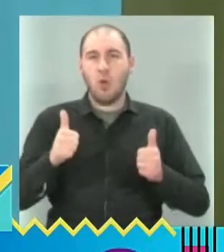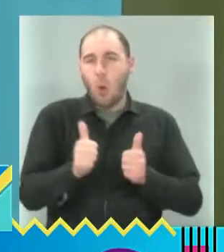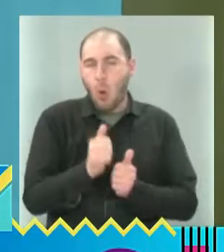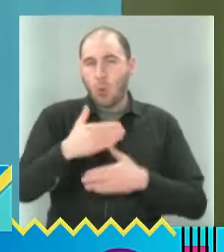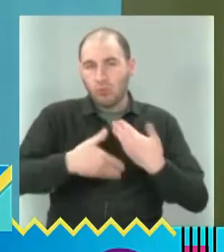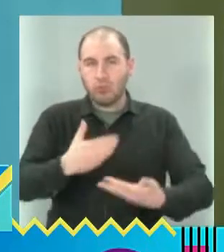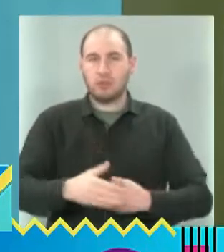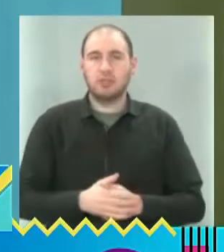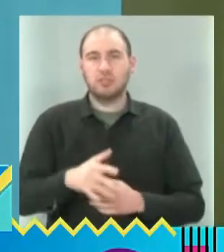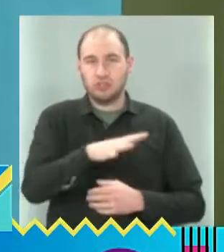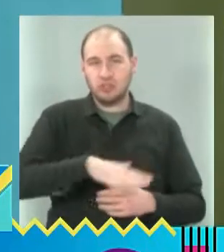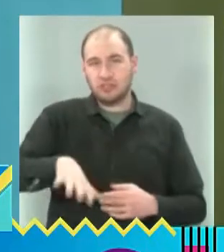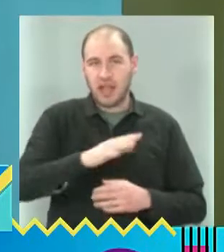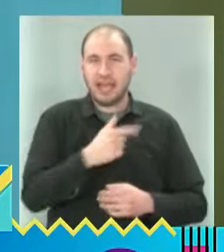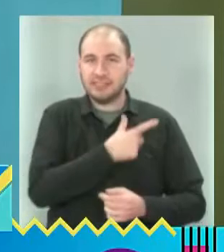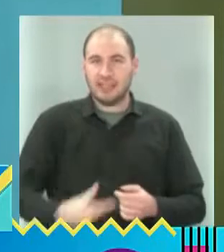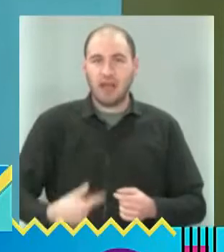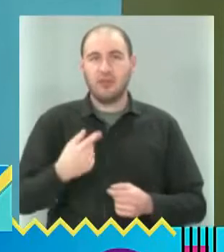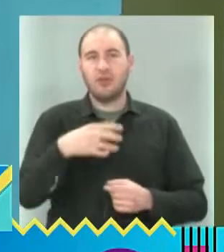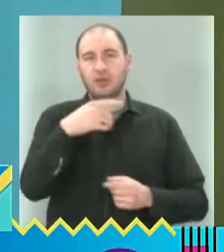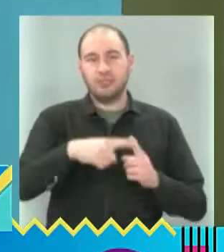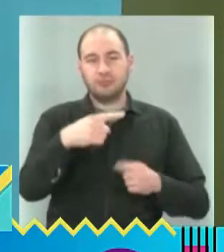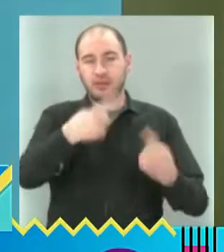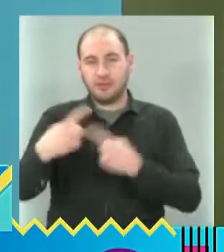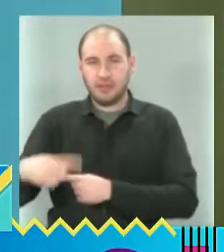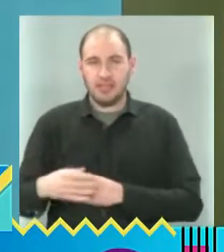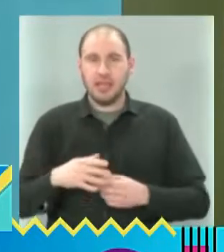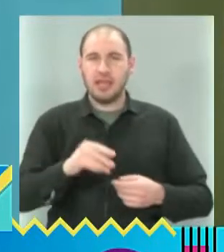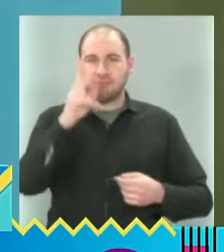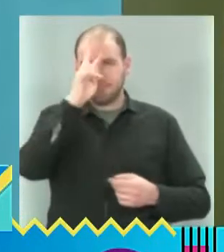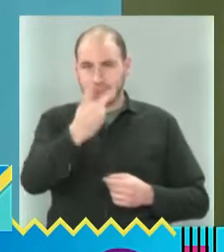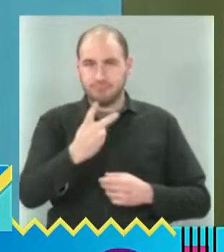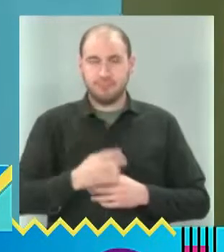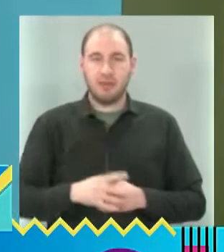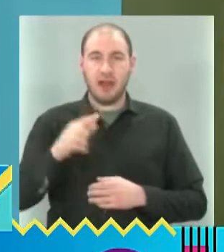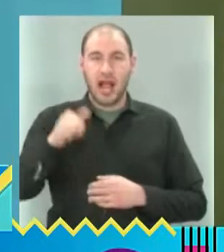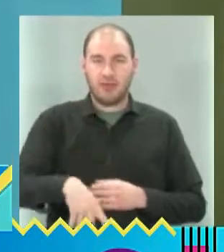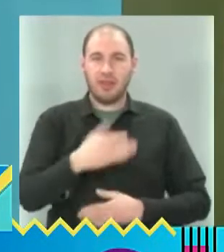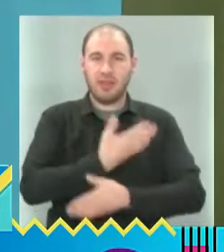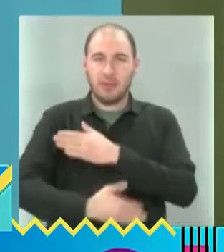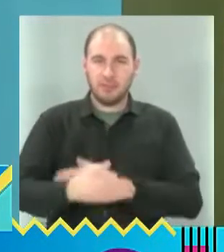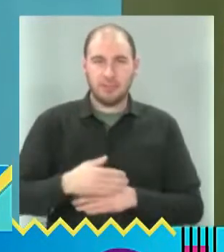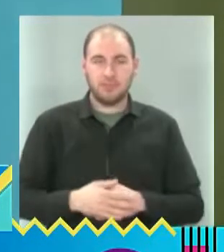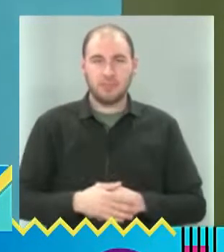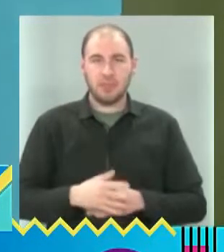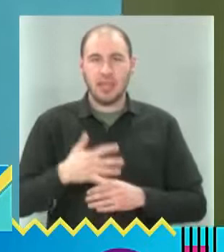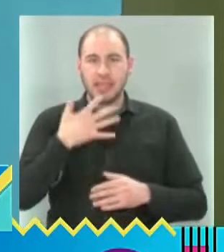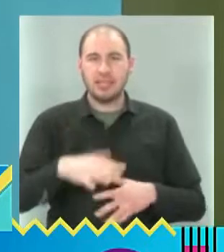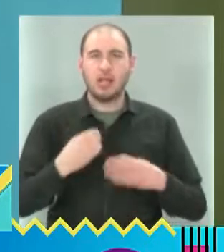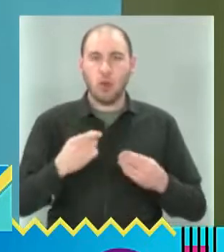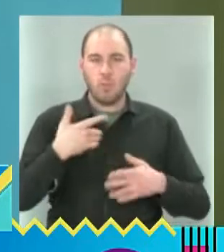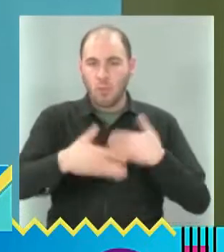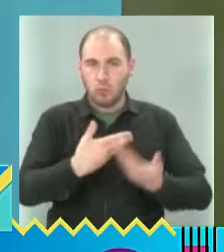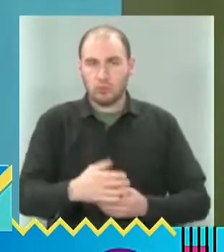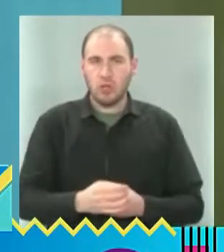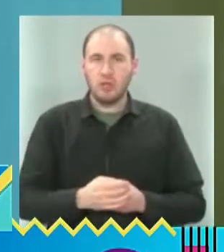¿sí? Desde la sociedad, desde el Estado, desde las distintas instituciones, un cambio de paradigma. Hoy la discapacidad se entiende como una construcción.